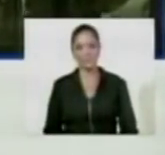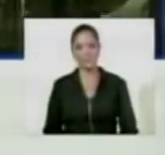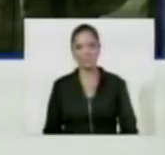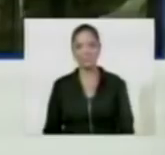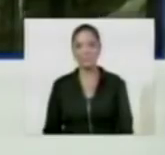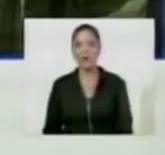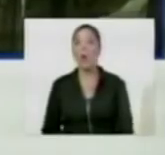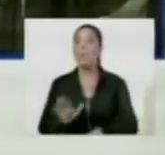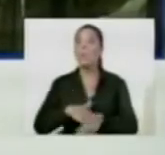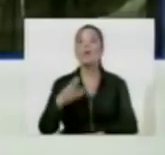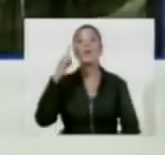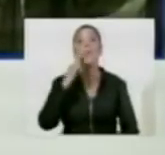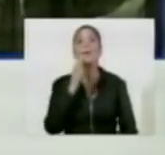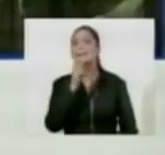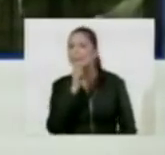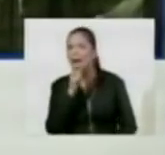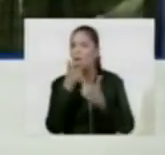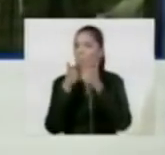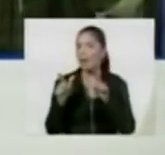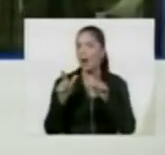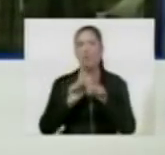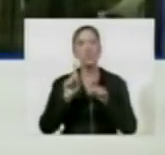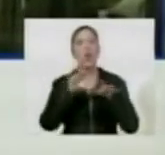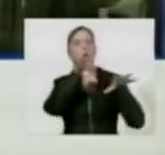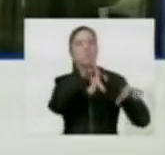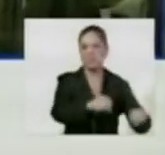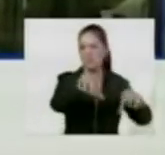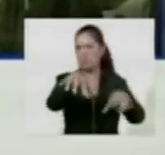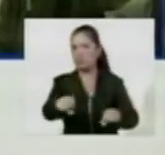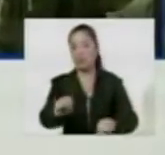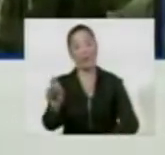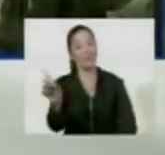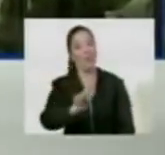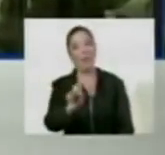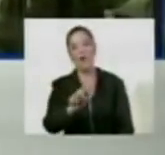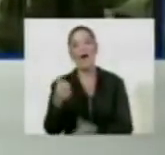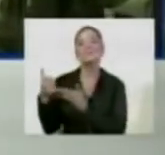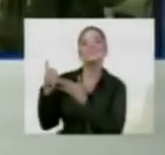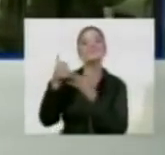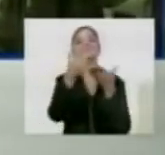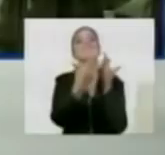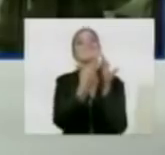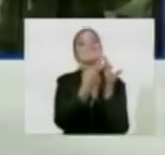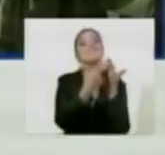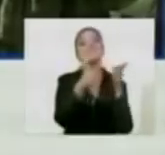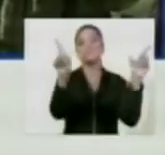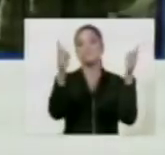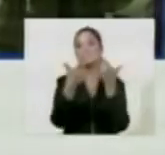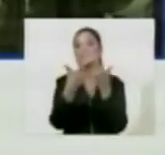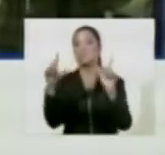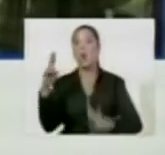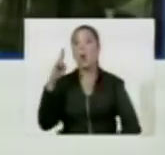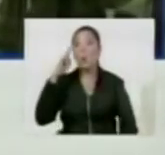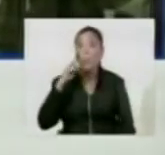Porque Bolívar fue un libertador, no un conquistador, no un colonizador. Bolívar es el más